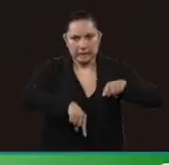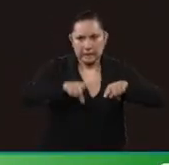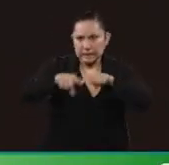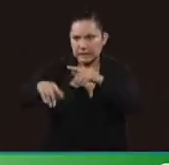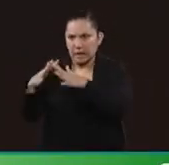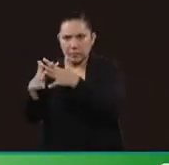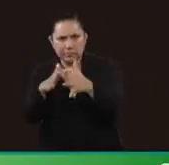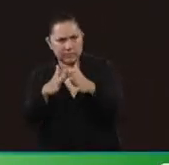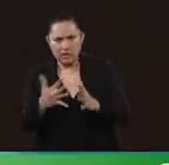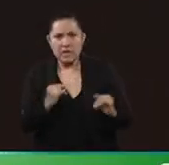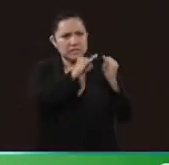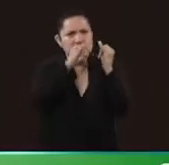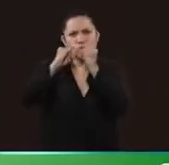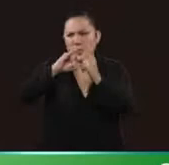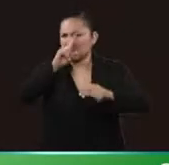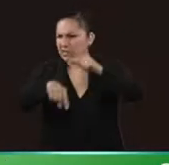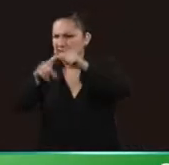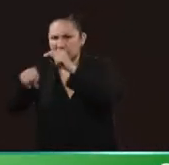los juzgará